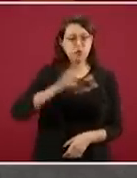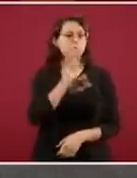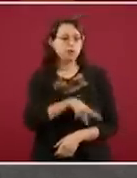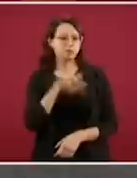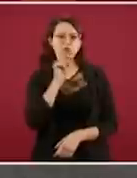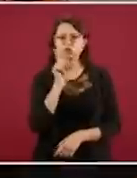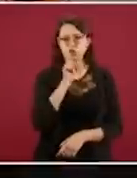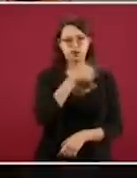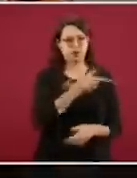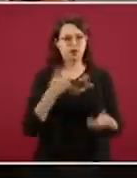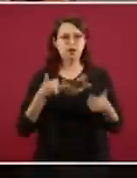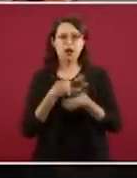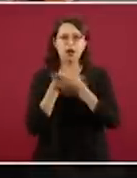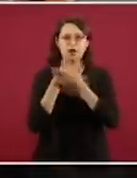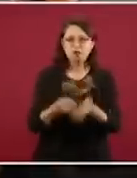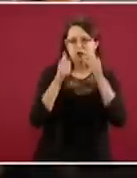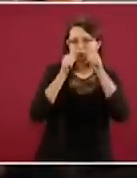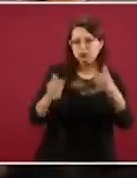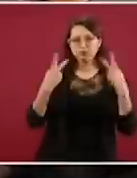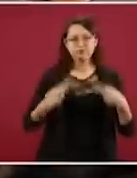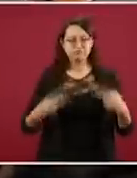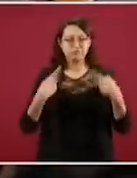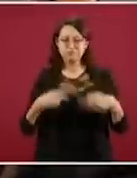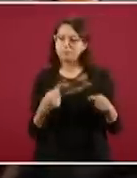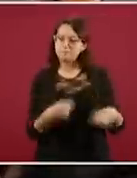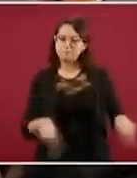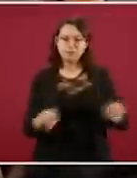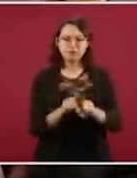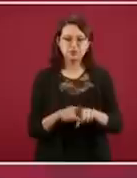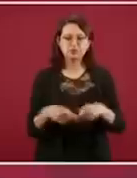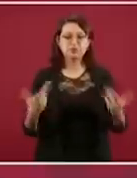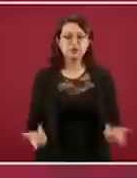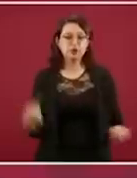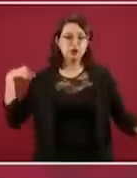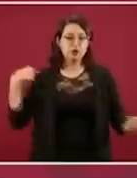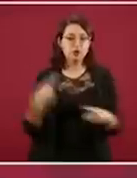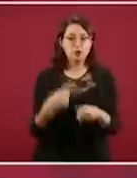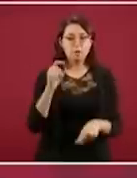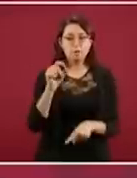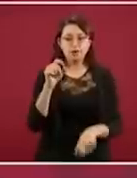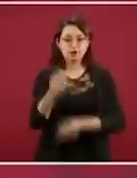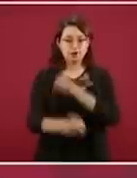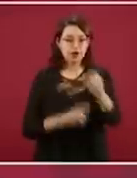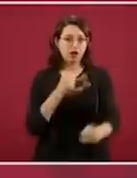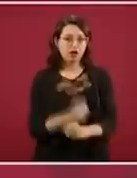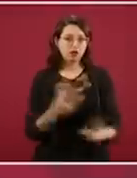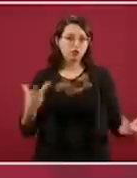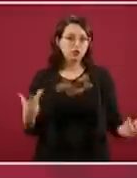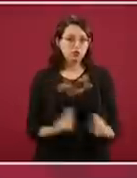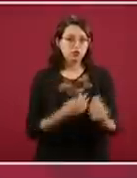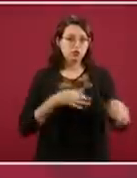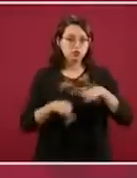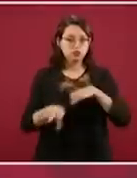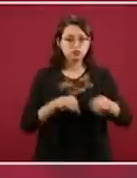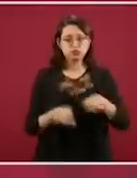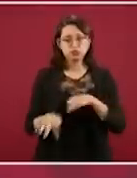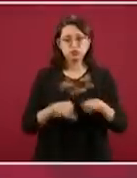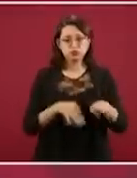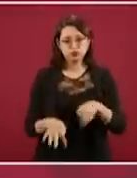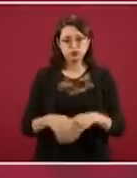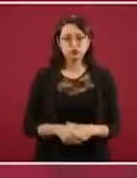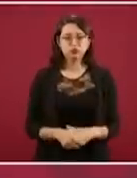Ciudad de México. O sea que ya casi 20 años de trabajar juntos.